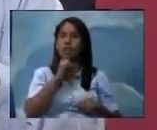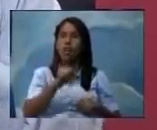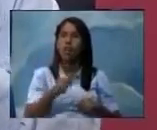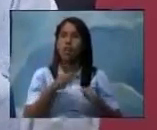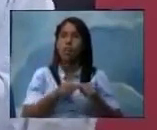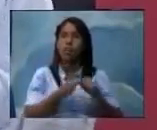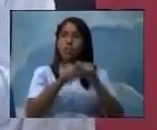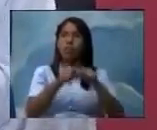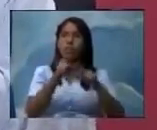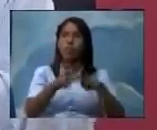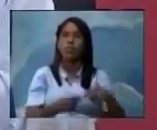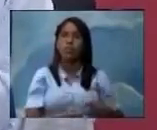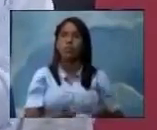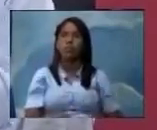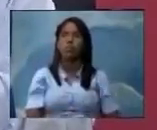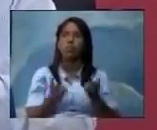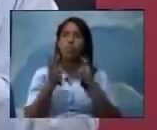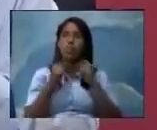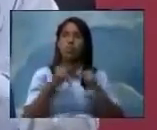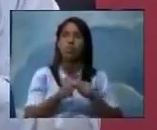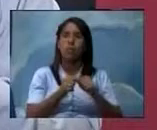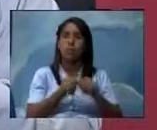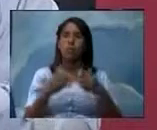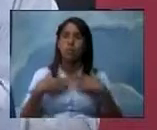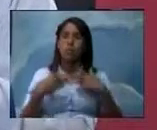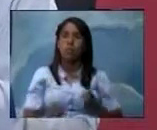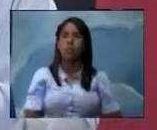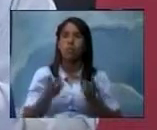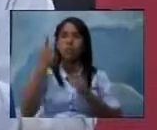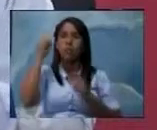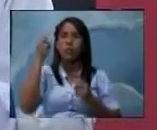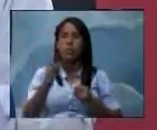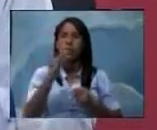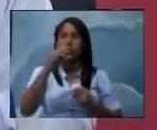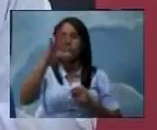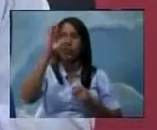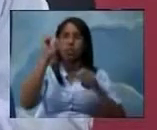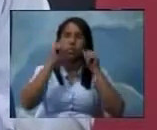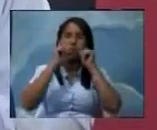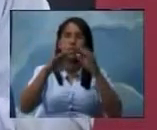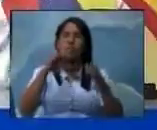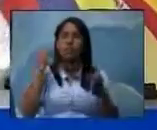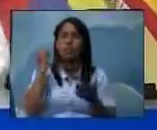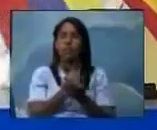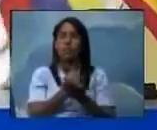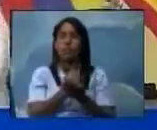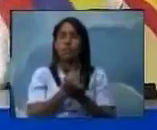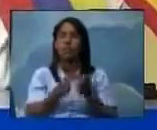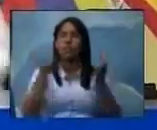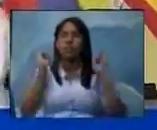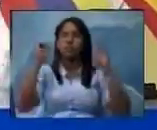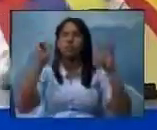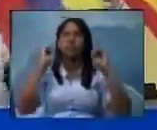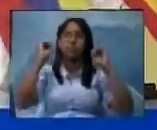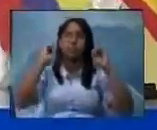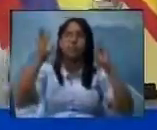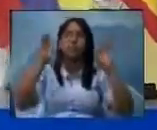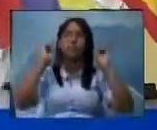que permanezca en tu vida y permanezca en mi vida para siempre. Que Dios me le bendiga, que Dios me le guarde. Yeah. Gloria a Dios,